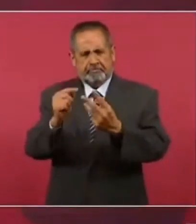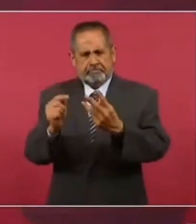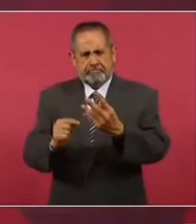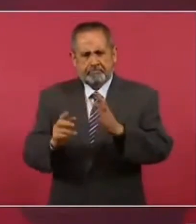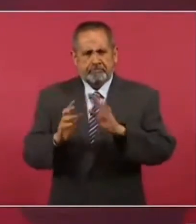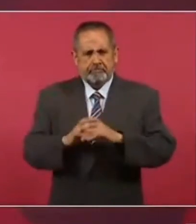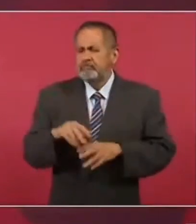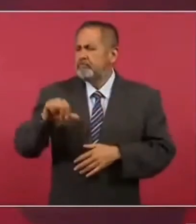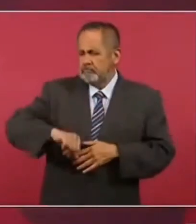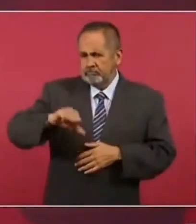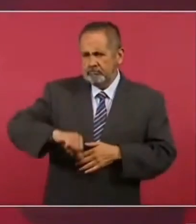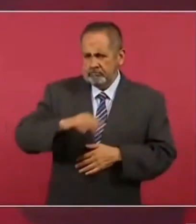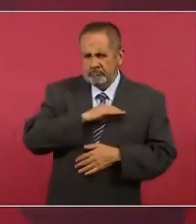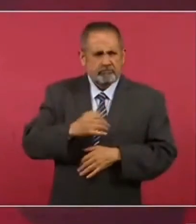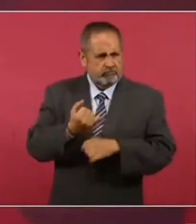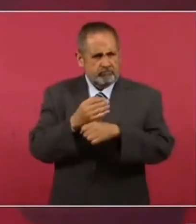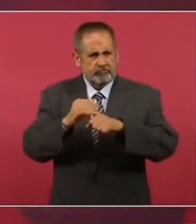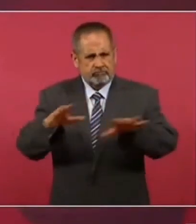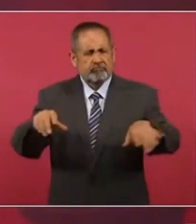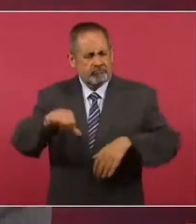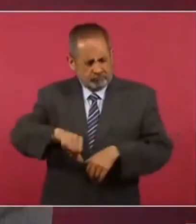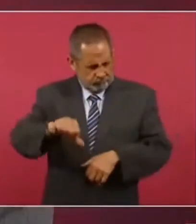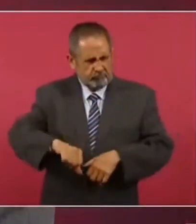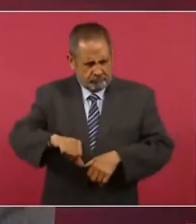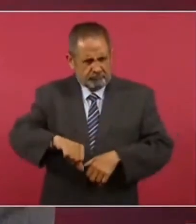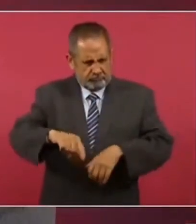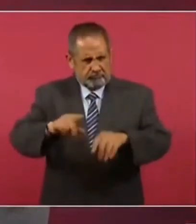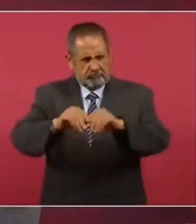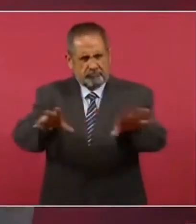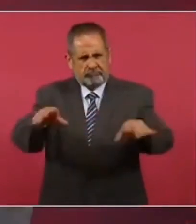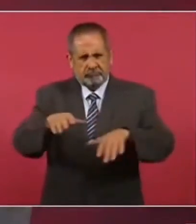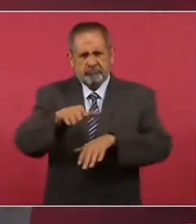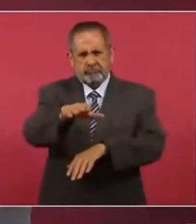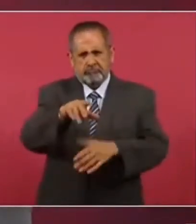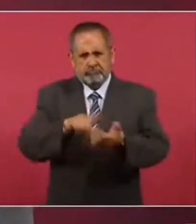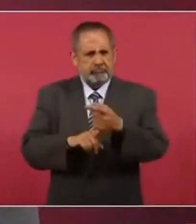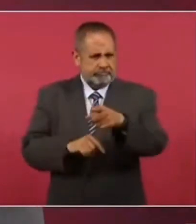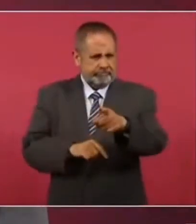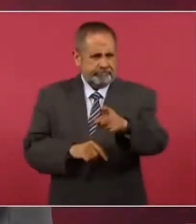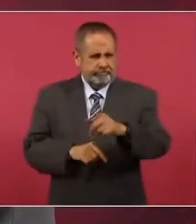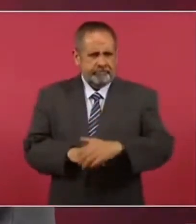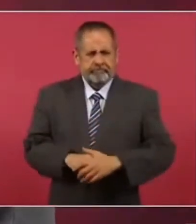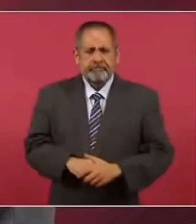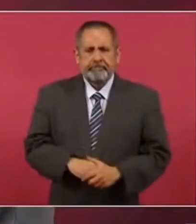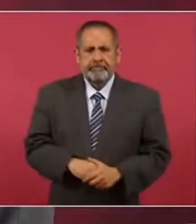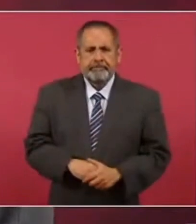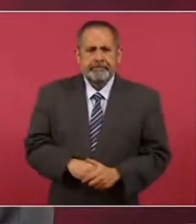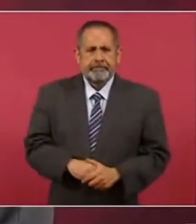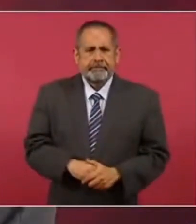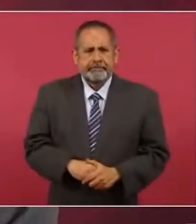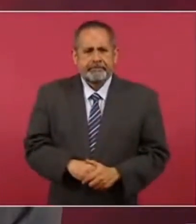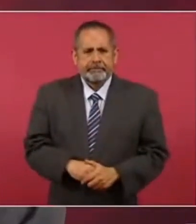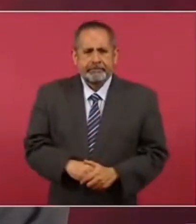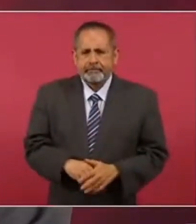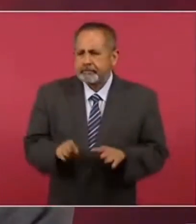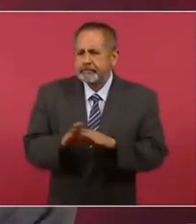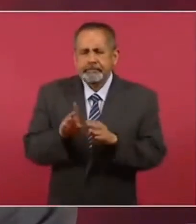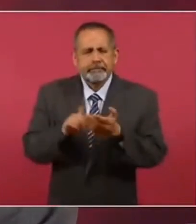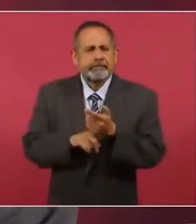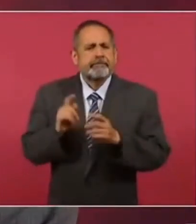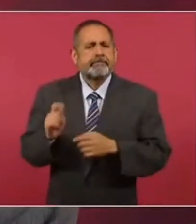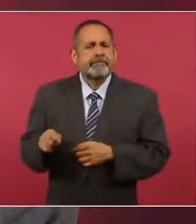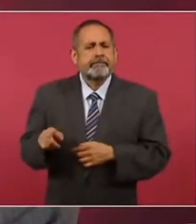y hoy mismo vamos a informar sobre este cómo se